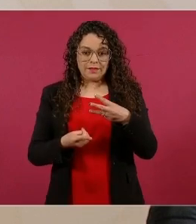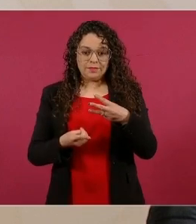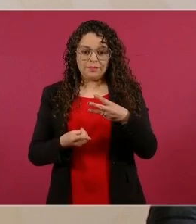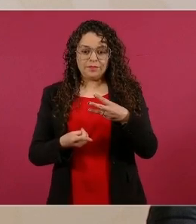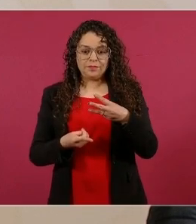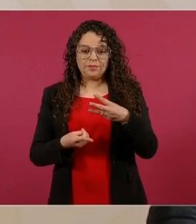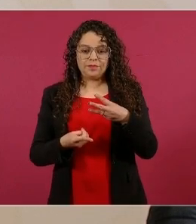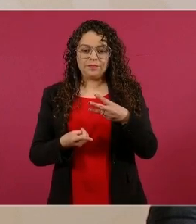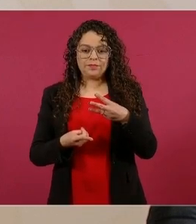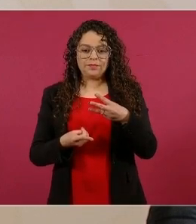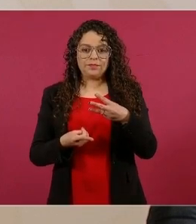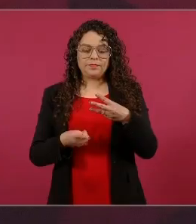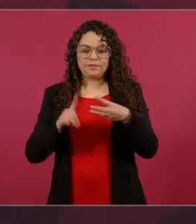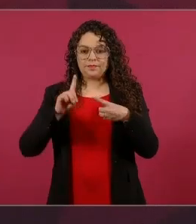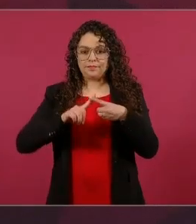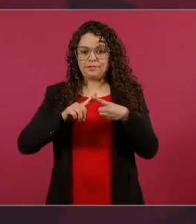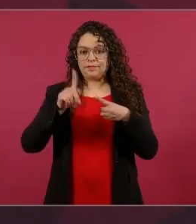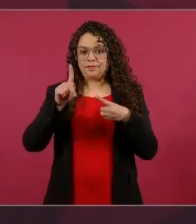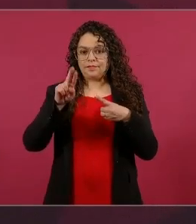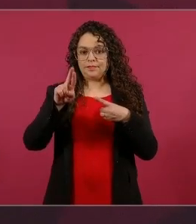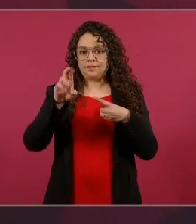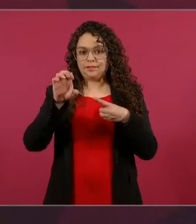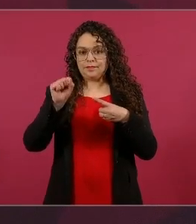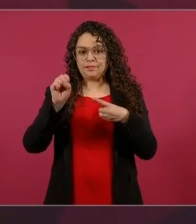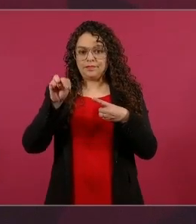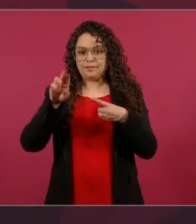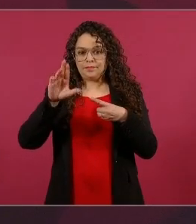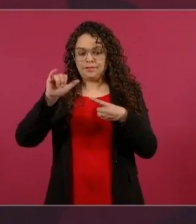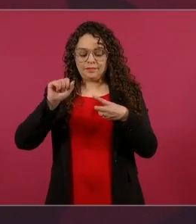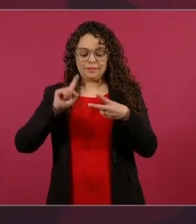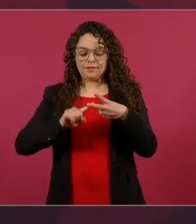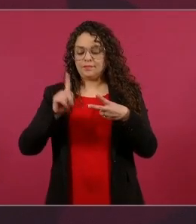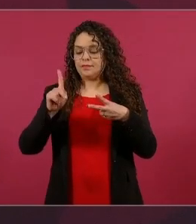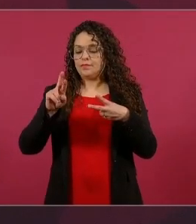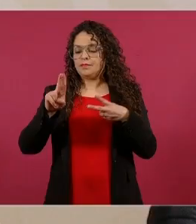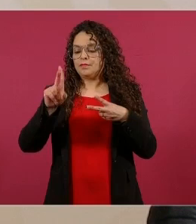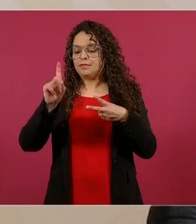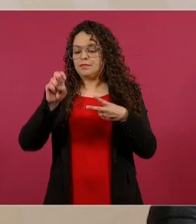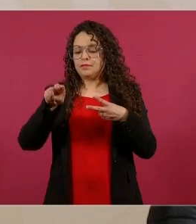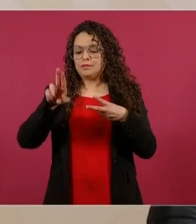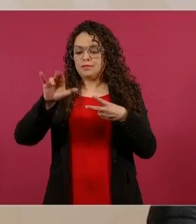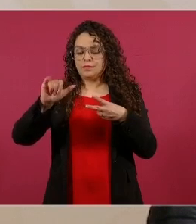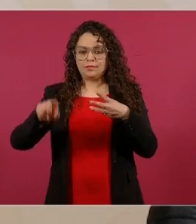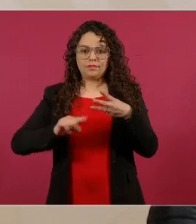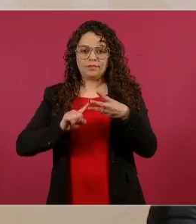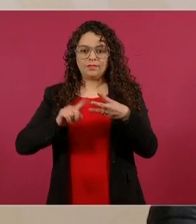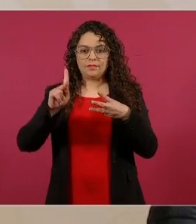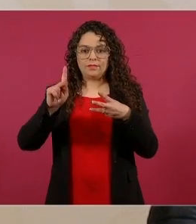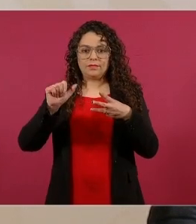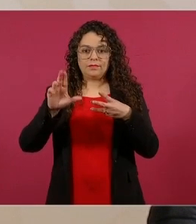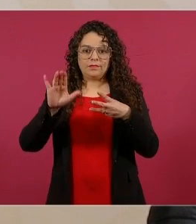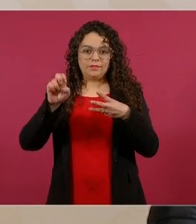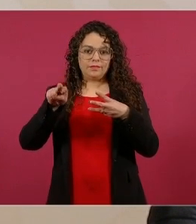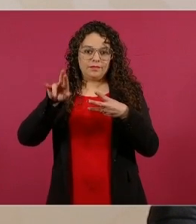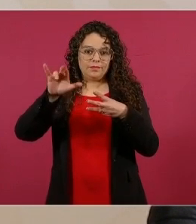es presencia prudencia y